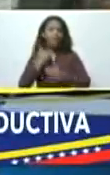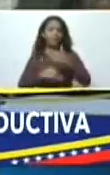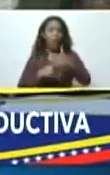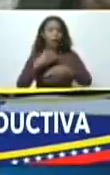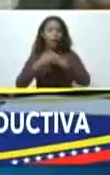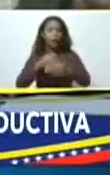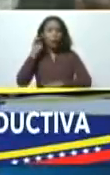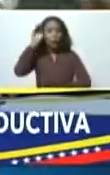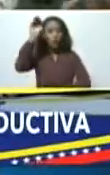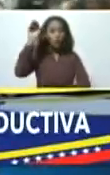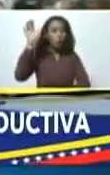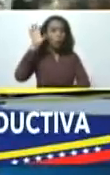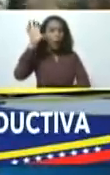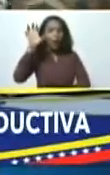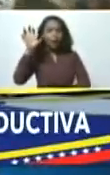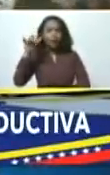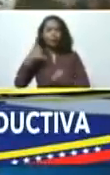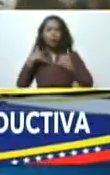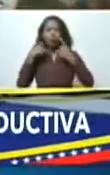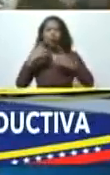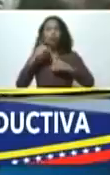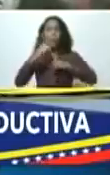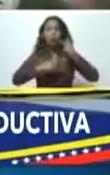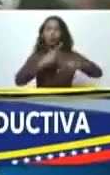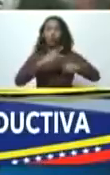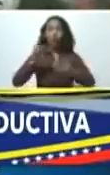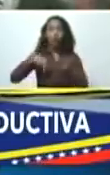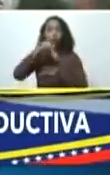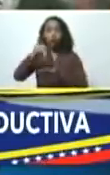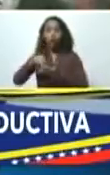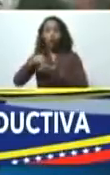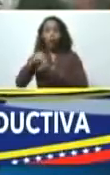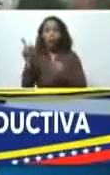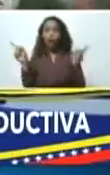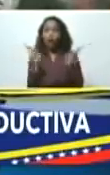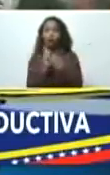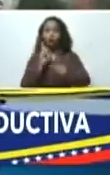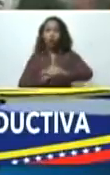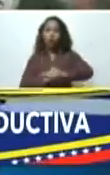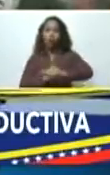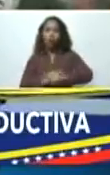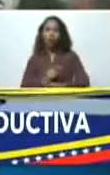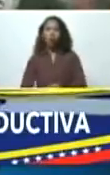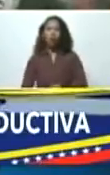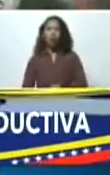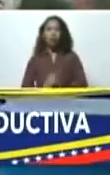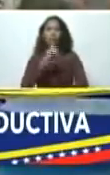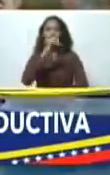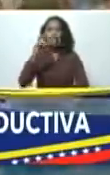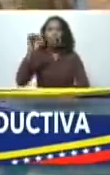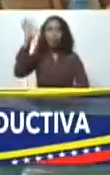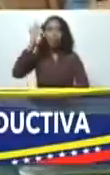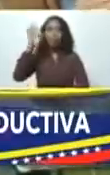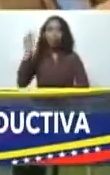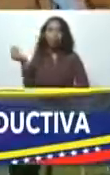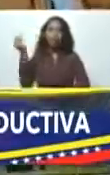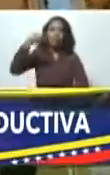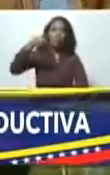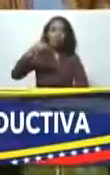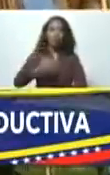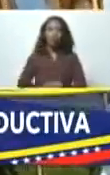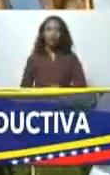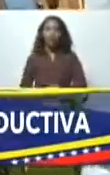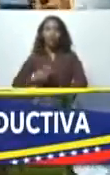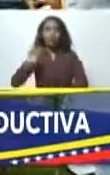país autoabastecido con producción nacional en muy corto tiempo, al 100% y más. Y